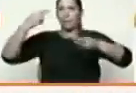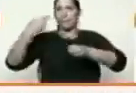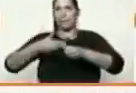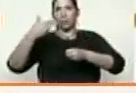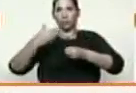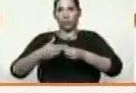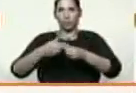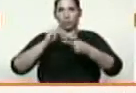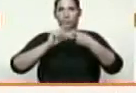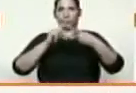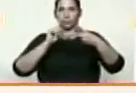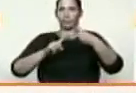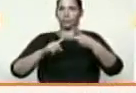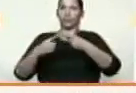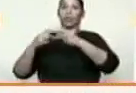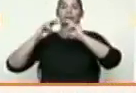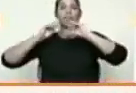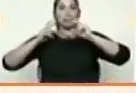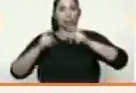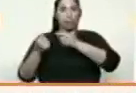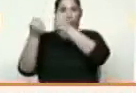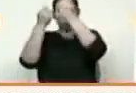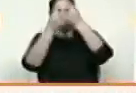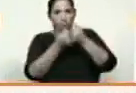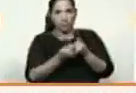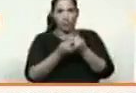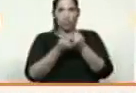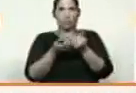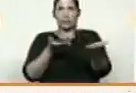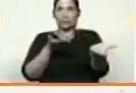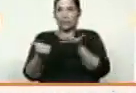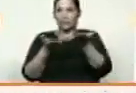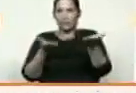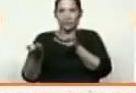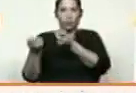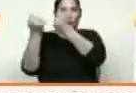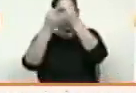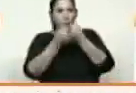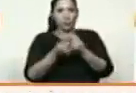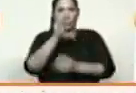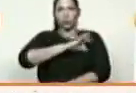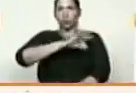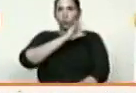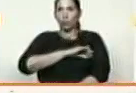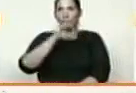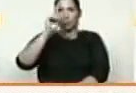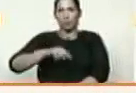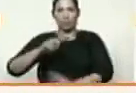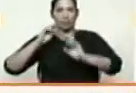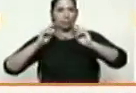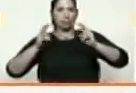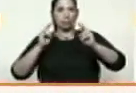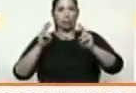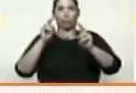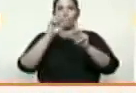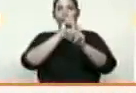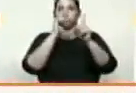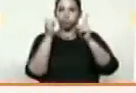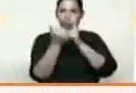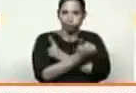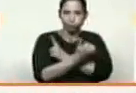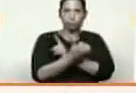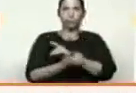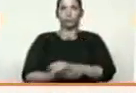en materia de economía al servicio del pueblo y de economía social, en materia de ecosocialismo, en materia